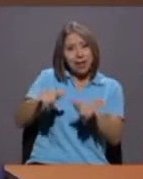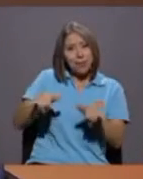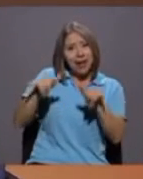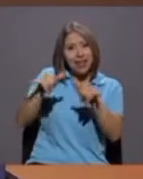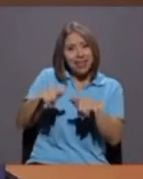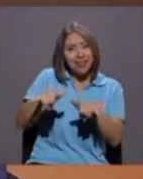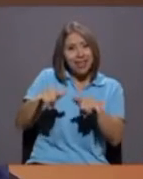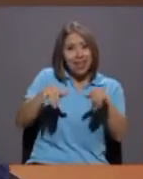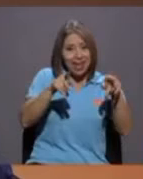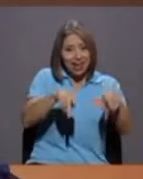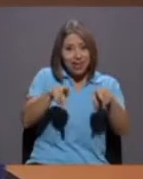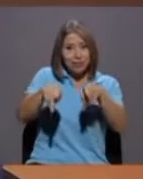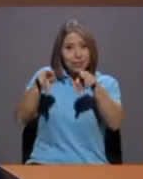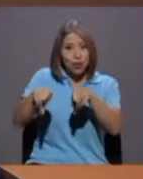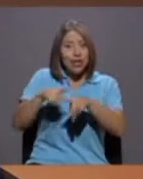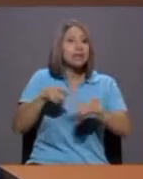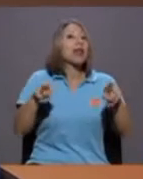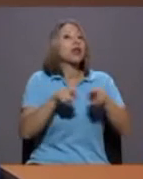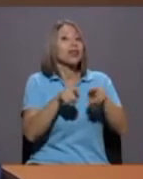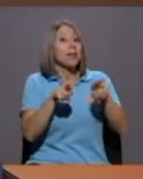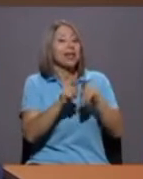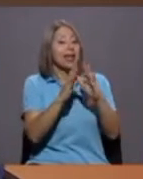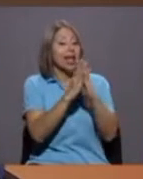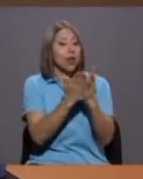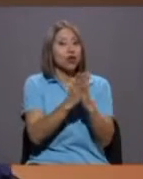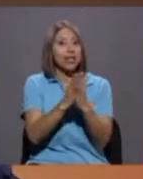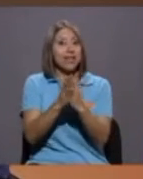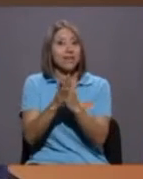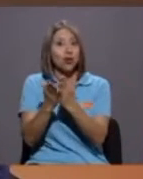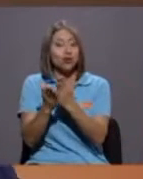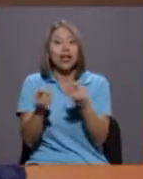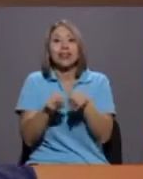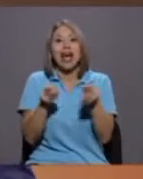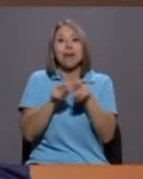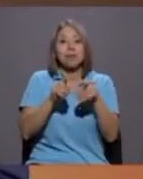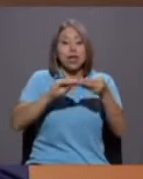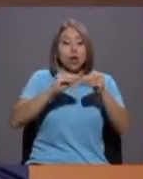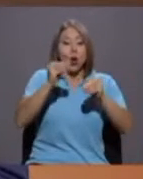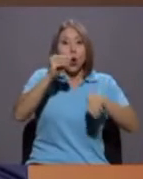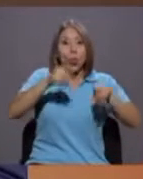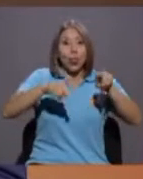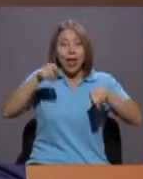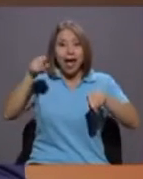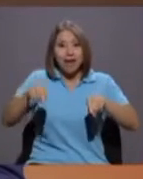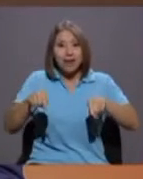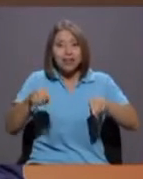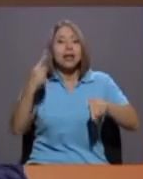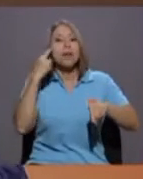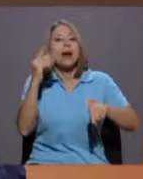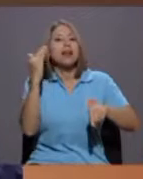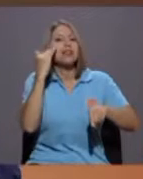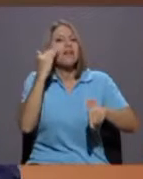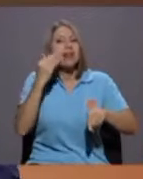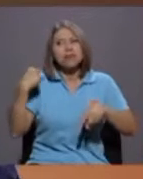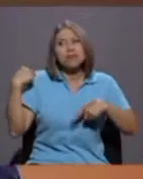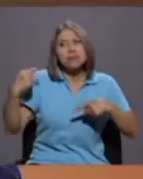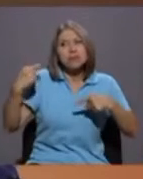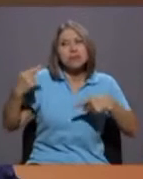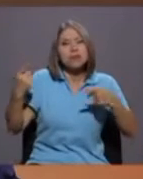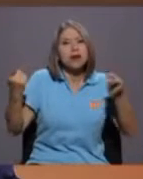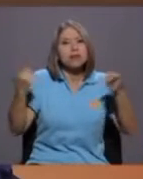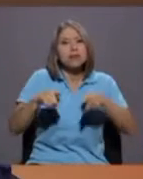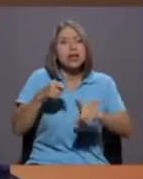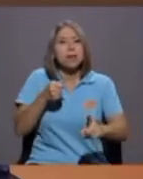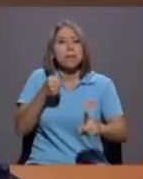libros, en los registros contables incluso, para determinar cuál es el impacto que han tenido y sobre ese